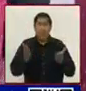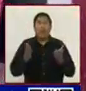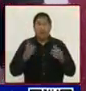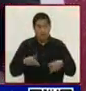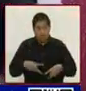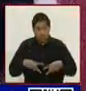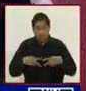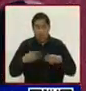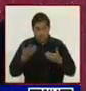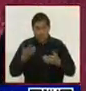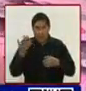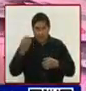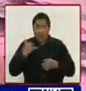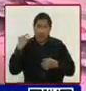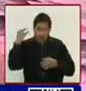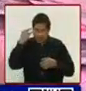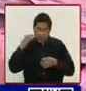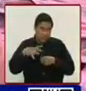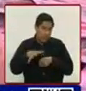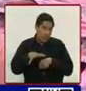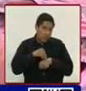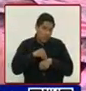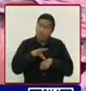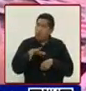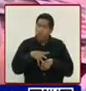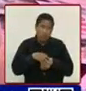existe, sí, en el alto. Existe en el alto.